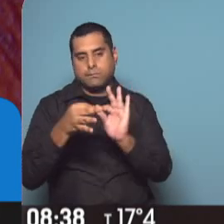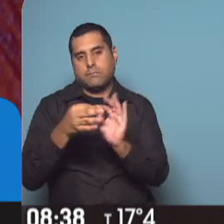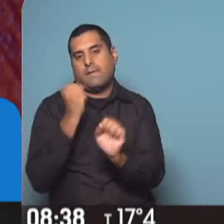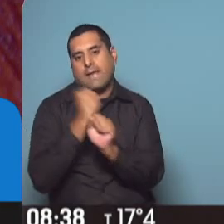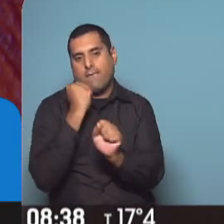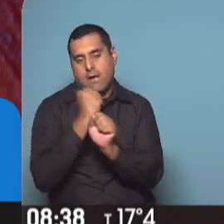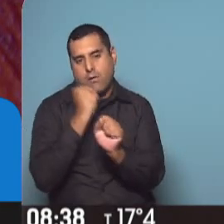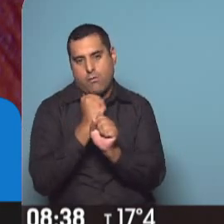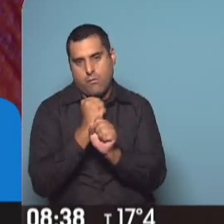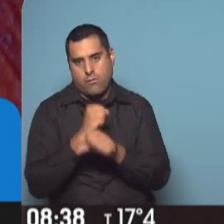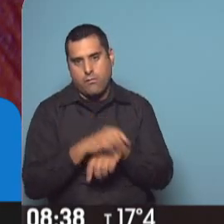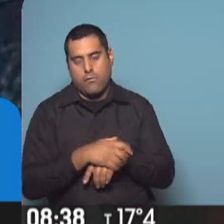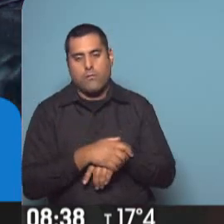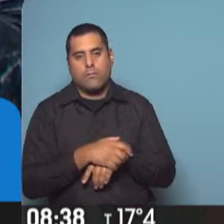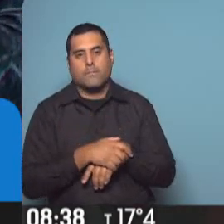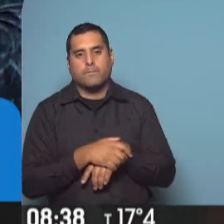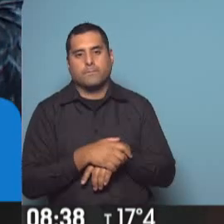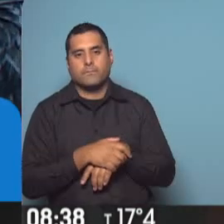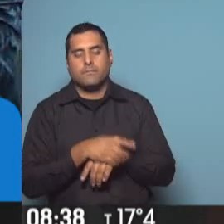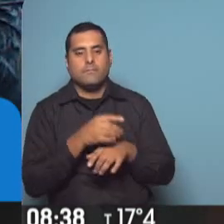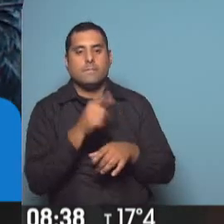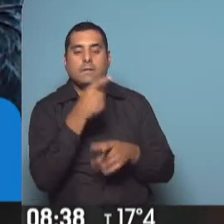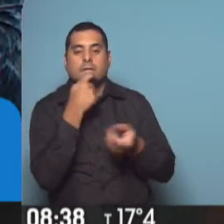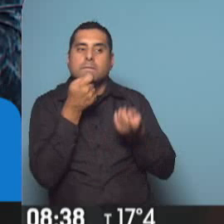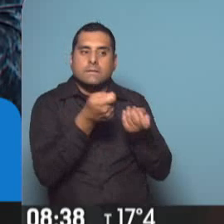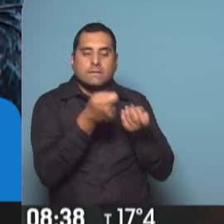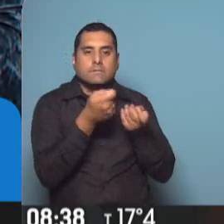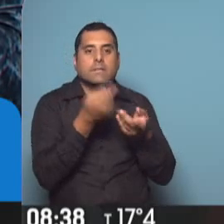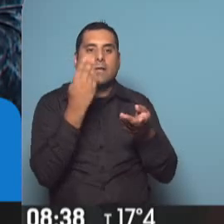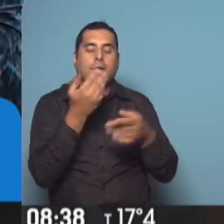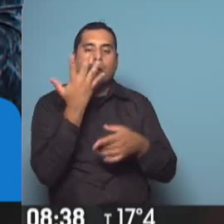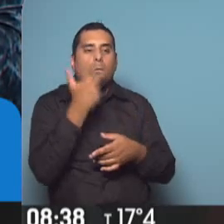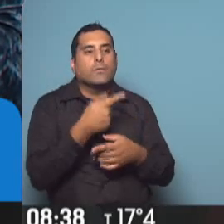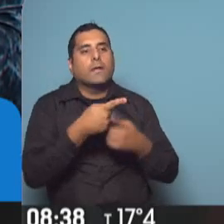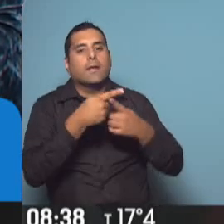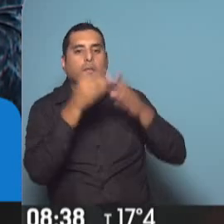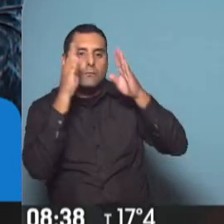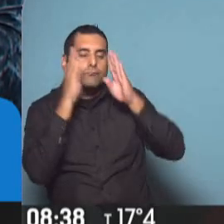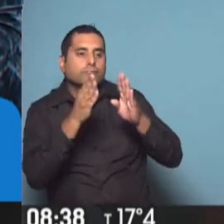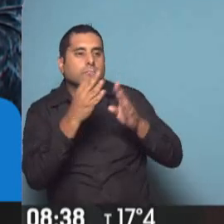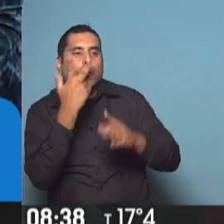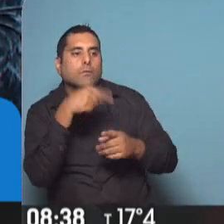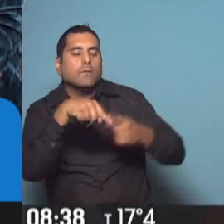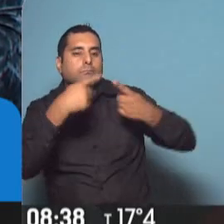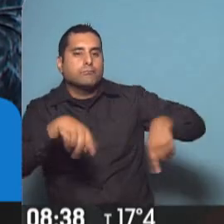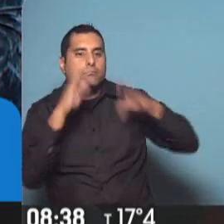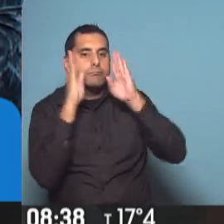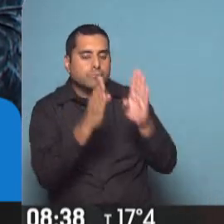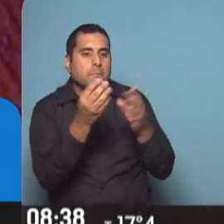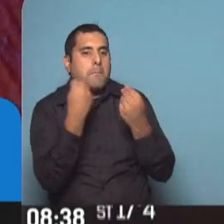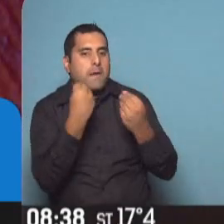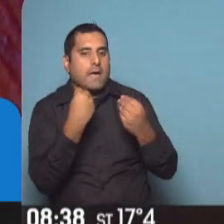trabajo estimular la vocación que tenga ese chico para poder ayudarlo que en forma inmediata pueda desarrollar alguna de esas